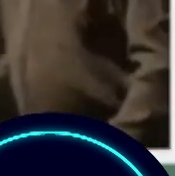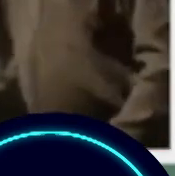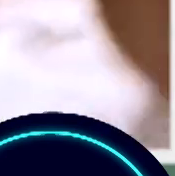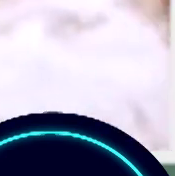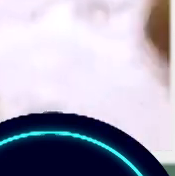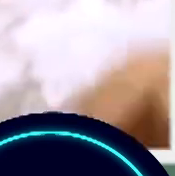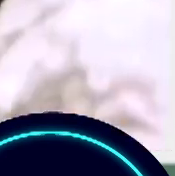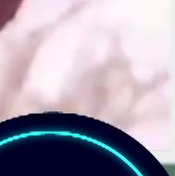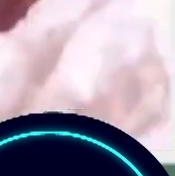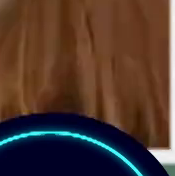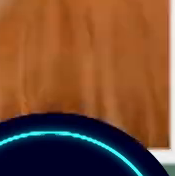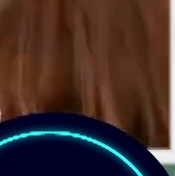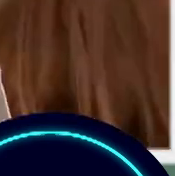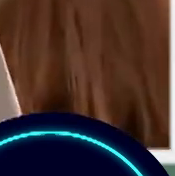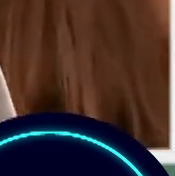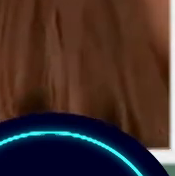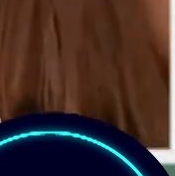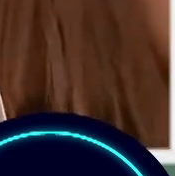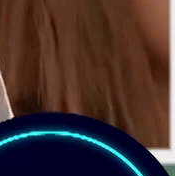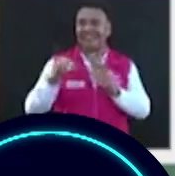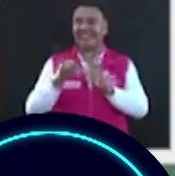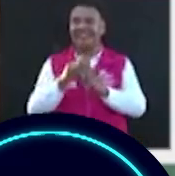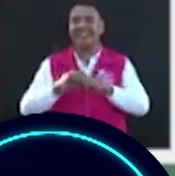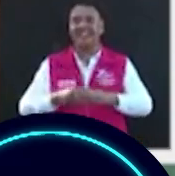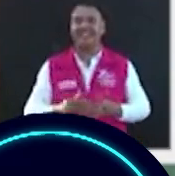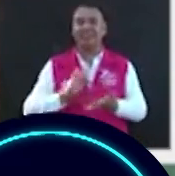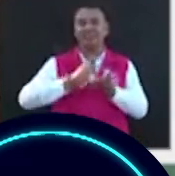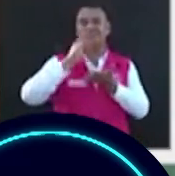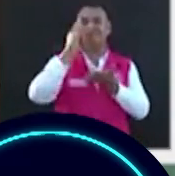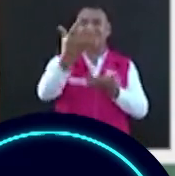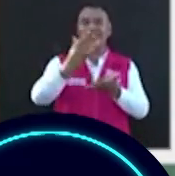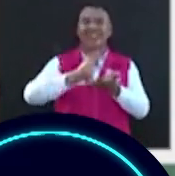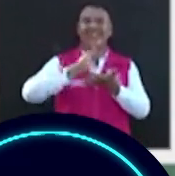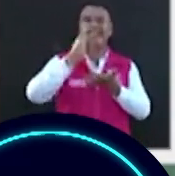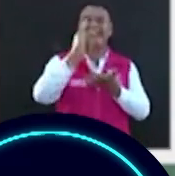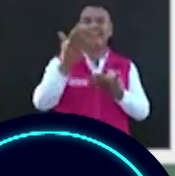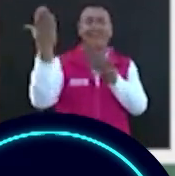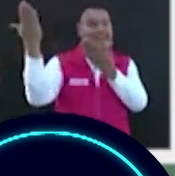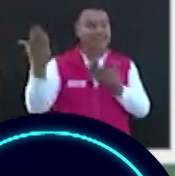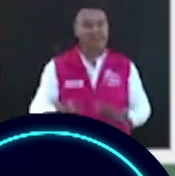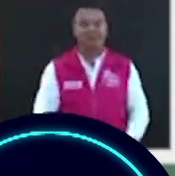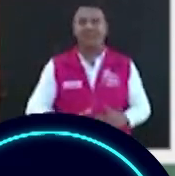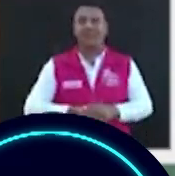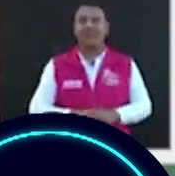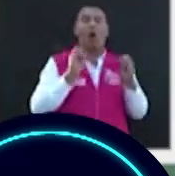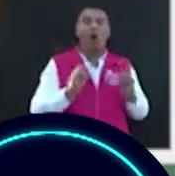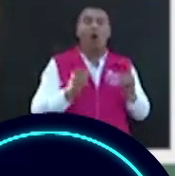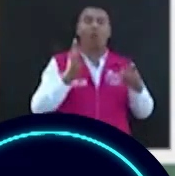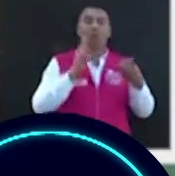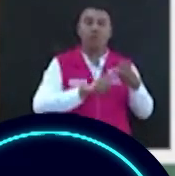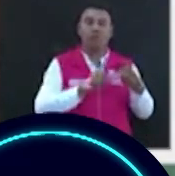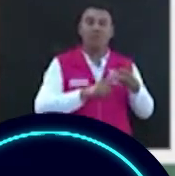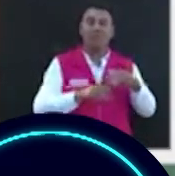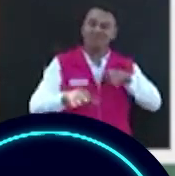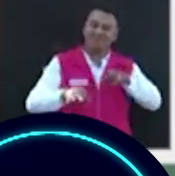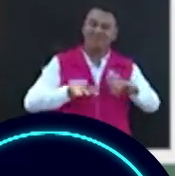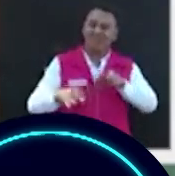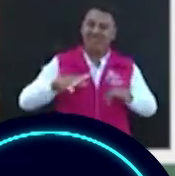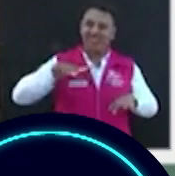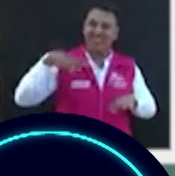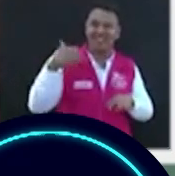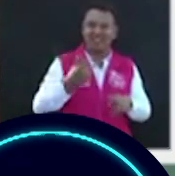tan fácil el Estado. Todavía, yo les decía, faltan 44 días para la elección. Y mira, hay visos